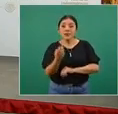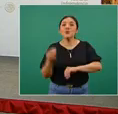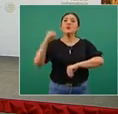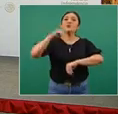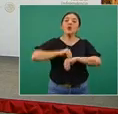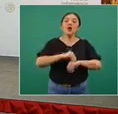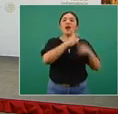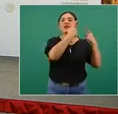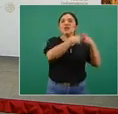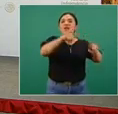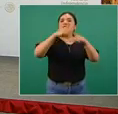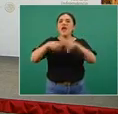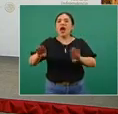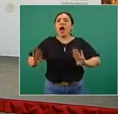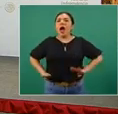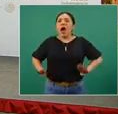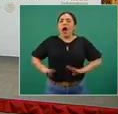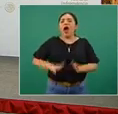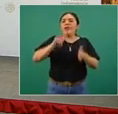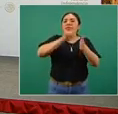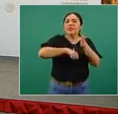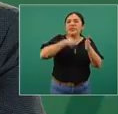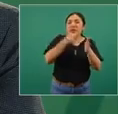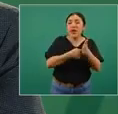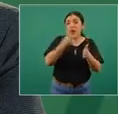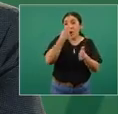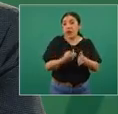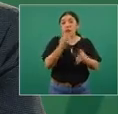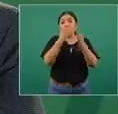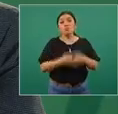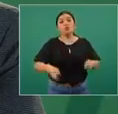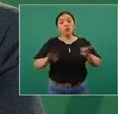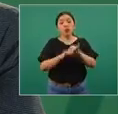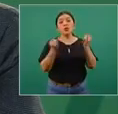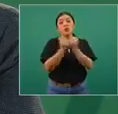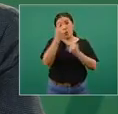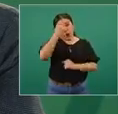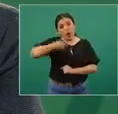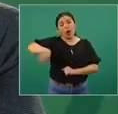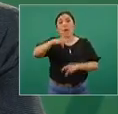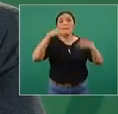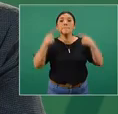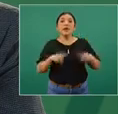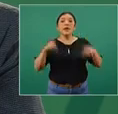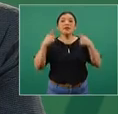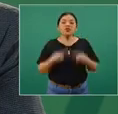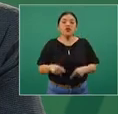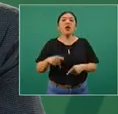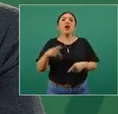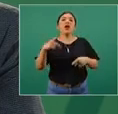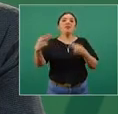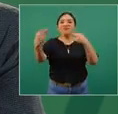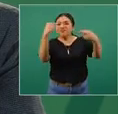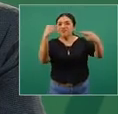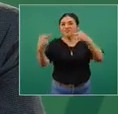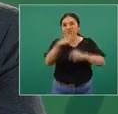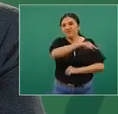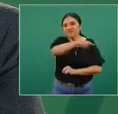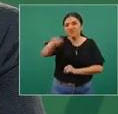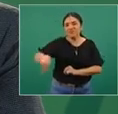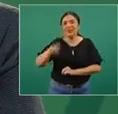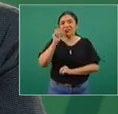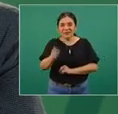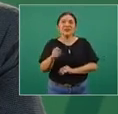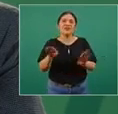insertan diferentes aspectos técnicos que son muy importantes también para la población y para todas las audiencias quienes